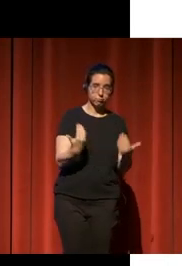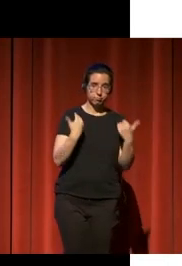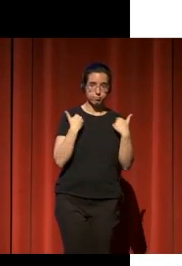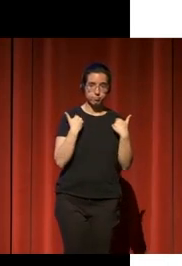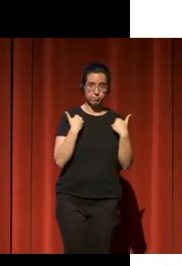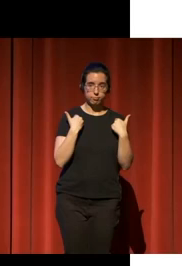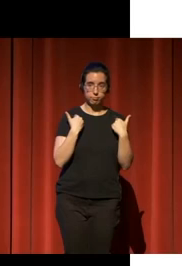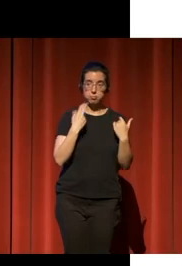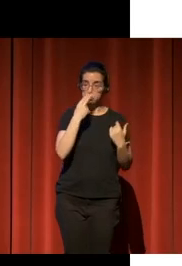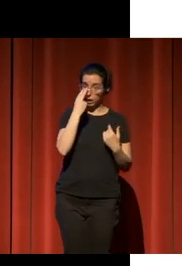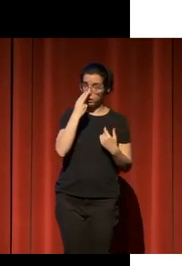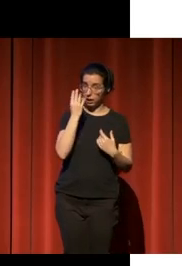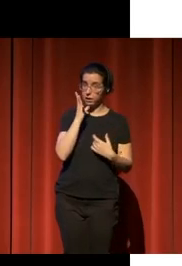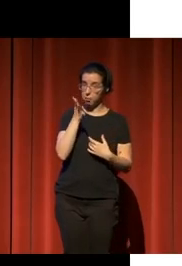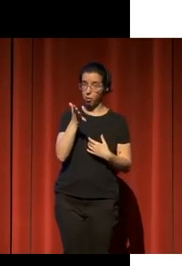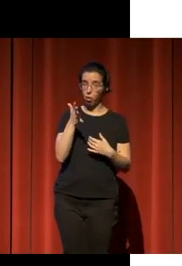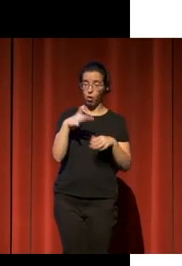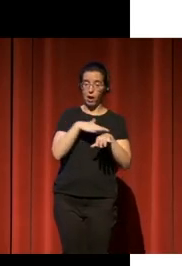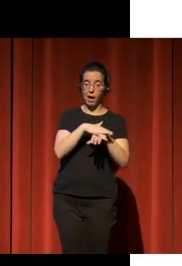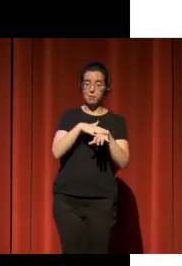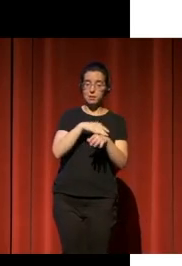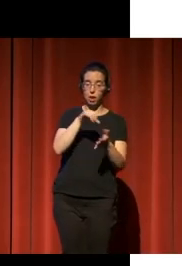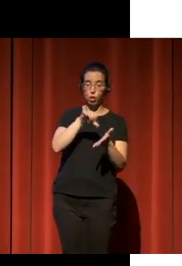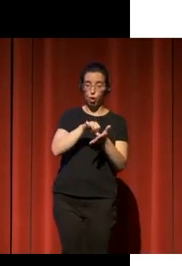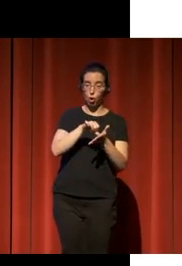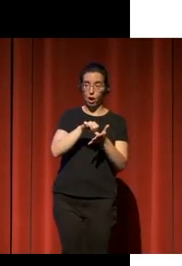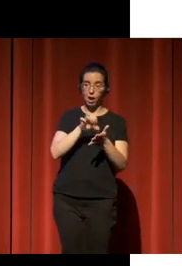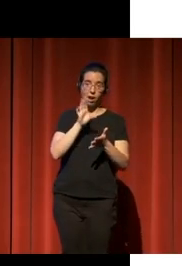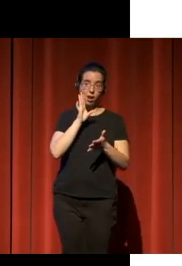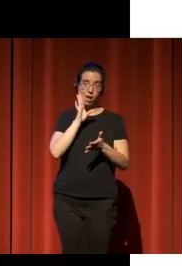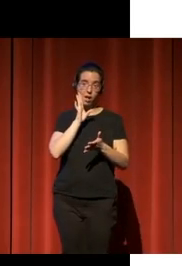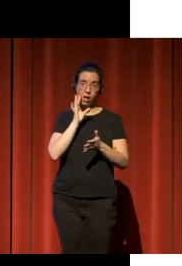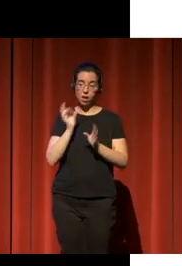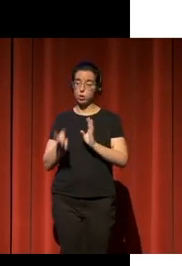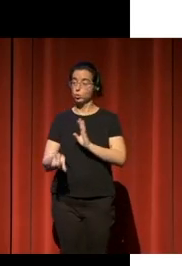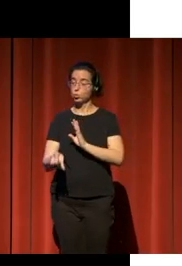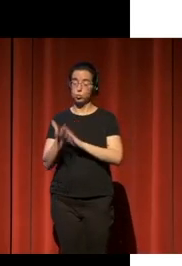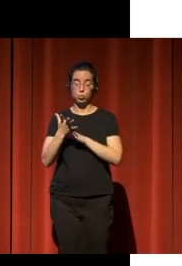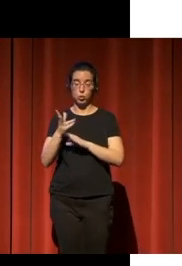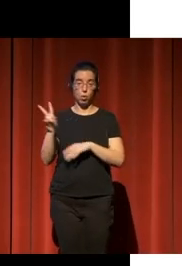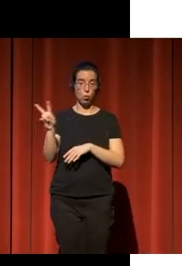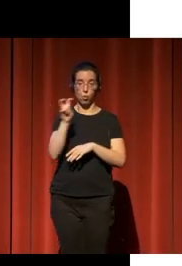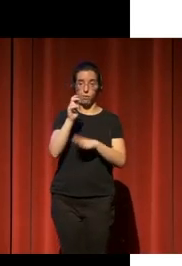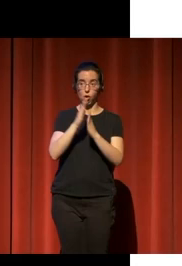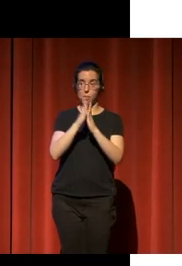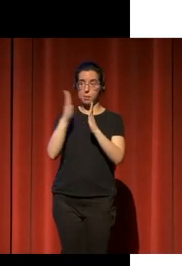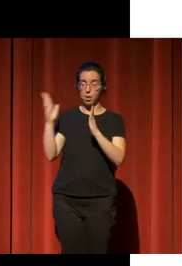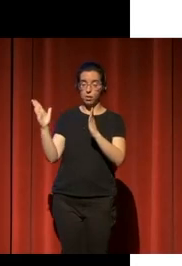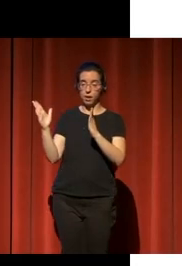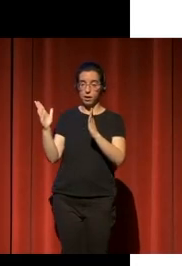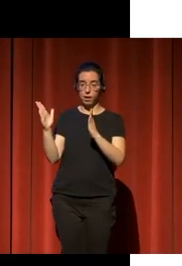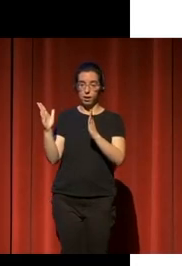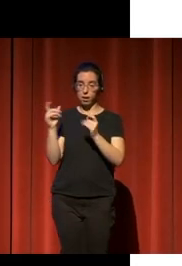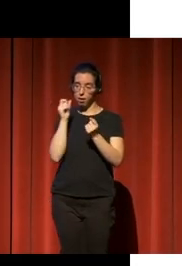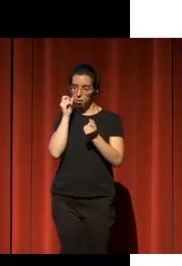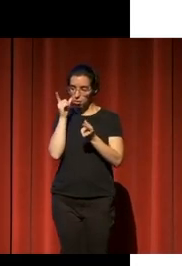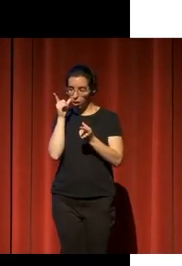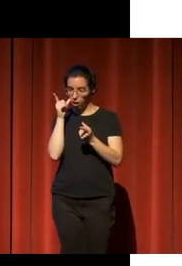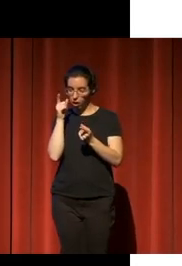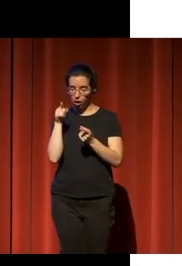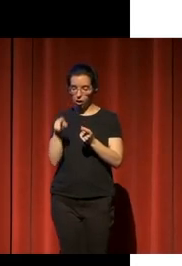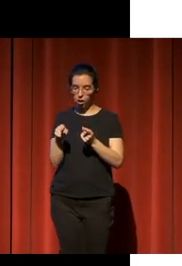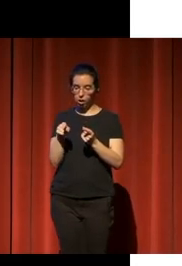interesante no como eh algo que surge de manera innovadora en la biblioteca eh Y que se detecta que está